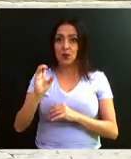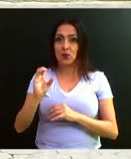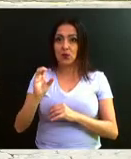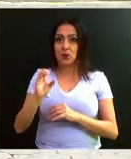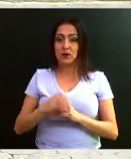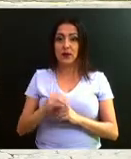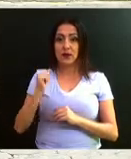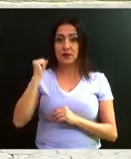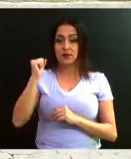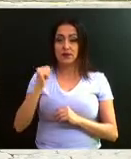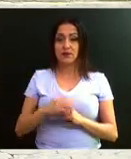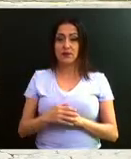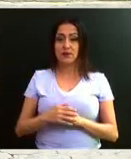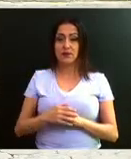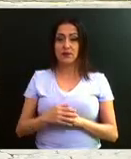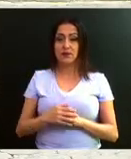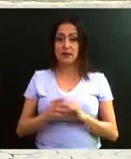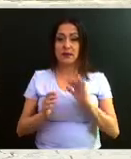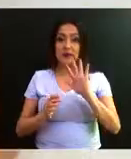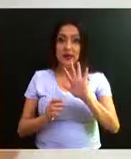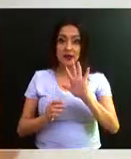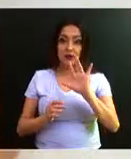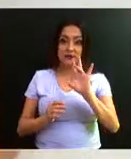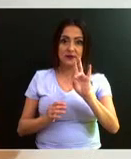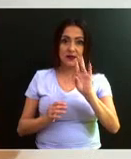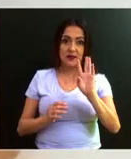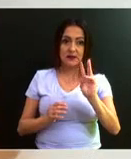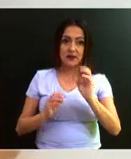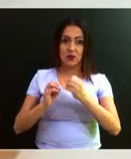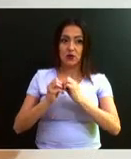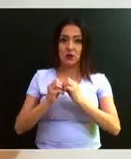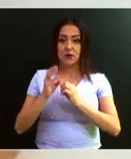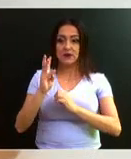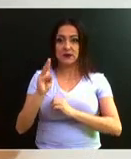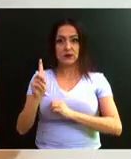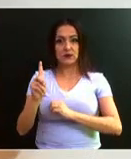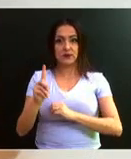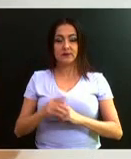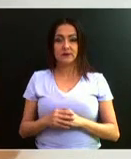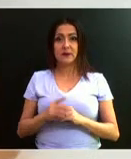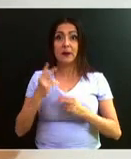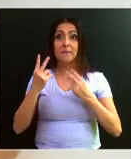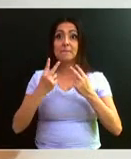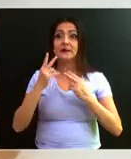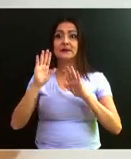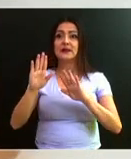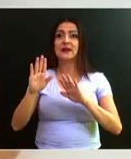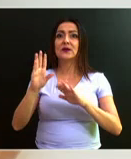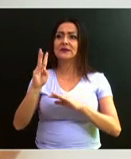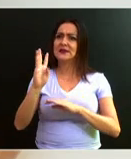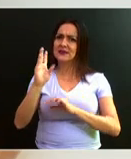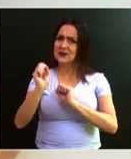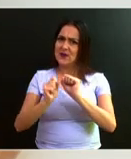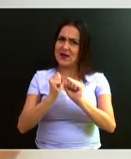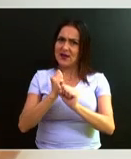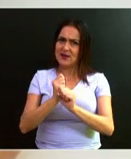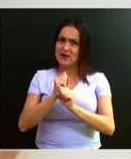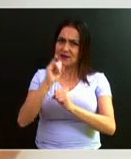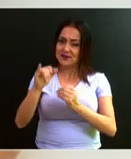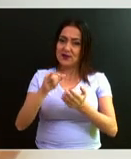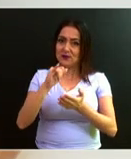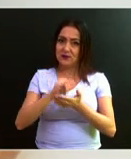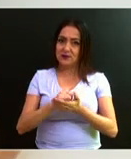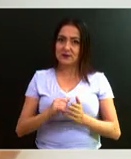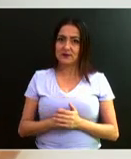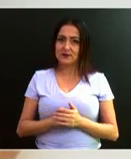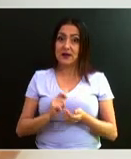combinación ganadora de la serie 576 con el número 61. Un vecino de 65 años de San José